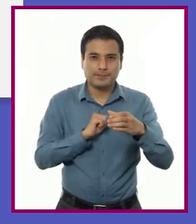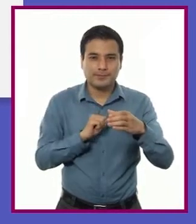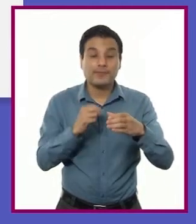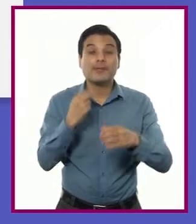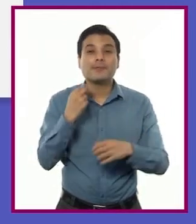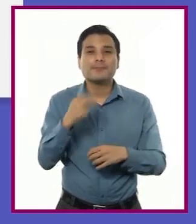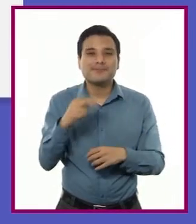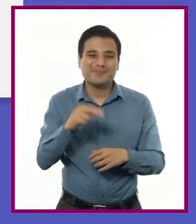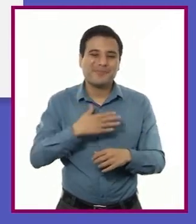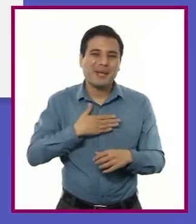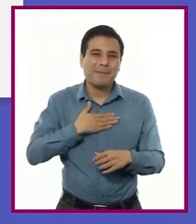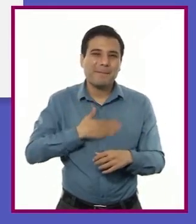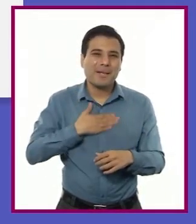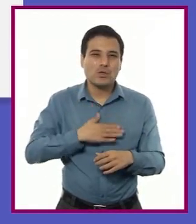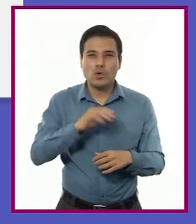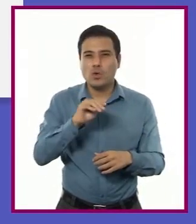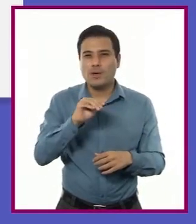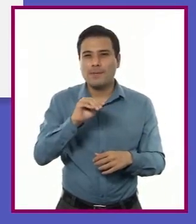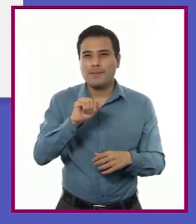como baño María.